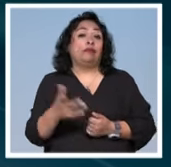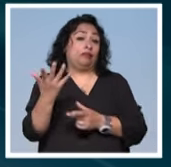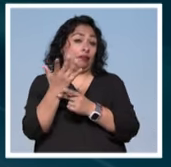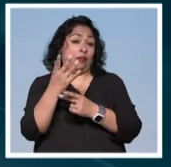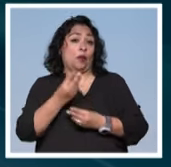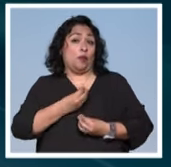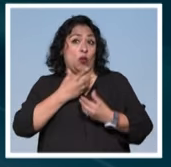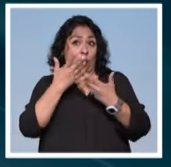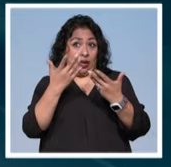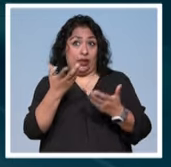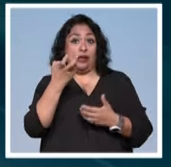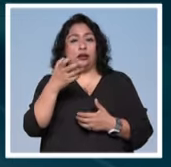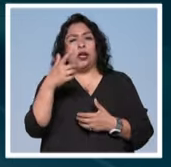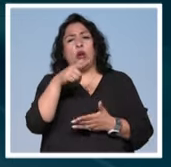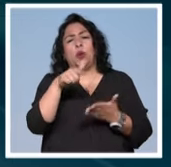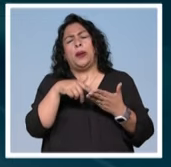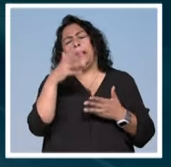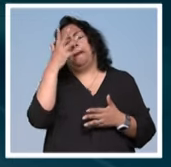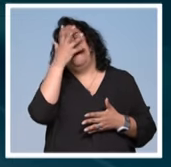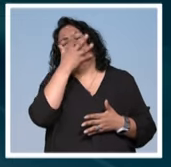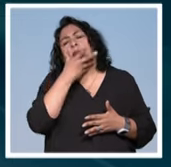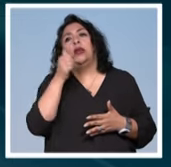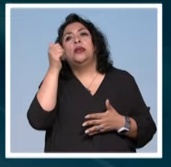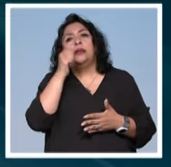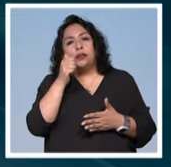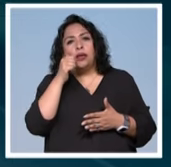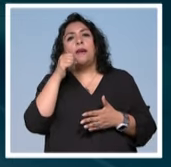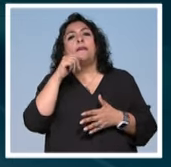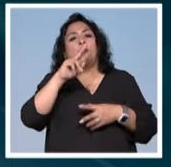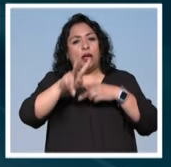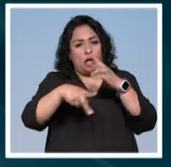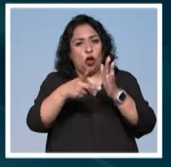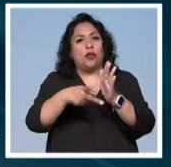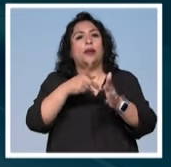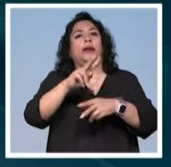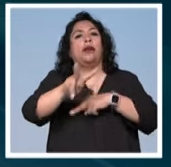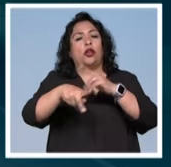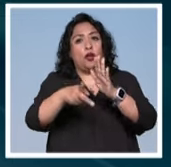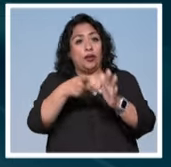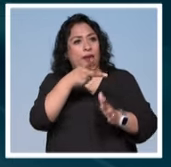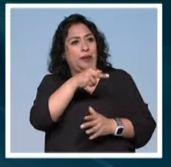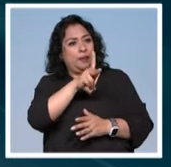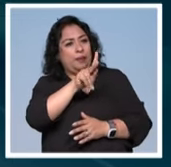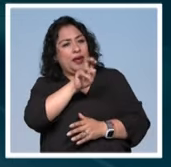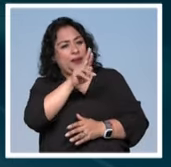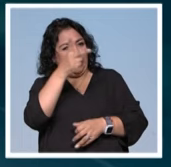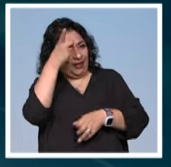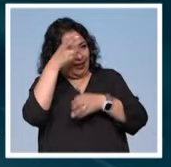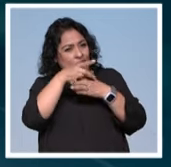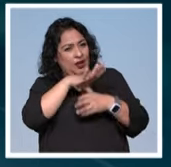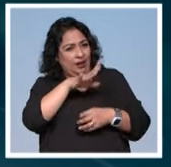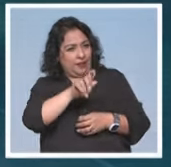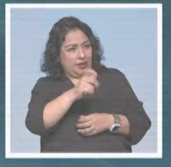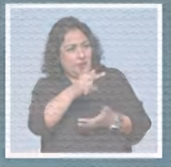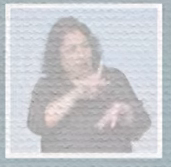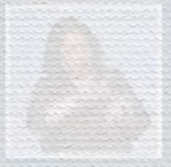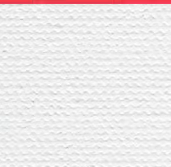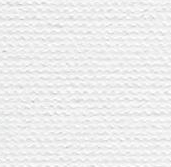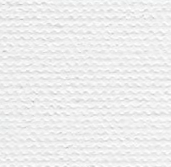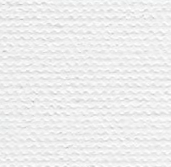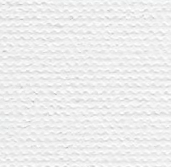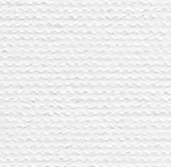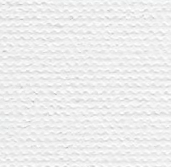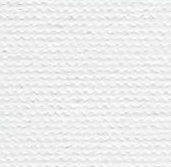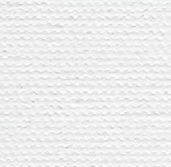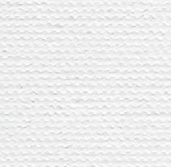poetas es el paraíso al que siempre podremos regresar pel bernad director general de canal 22 Gracias por estar